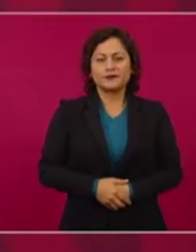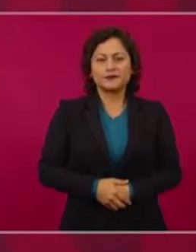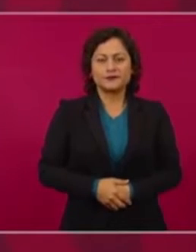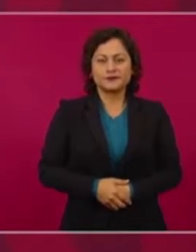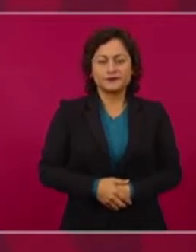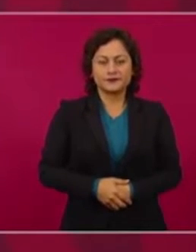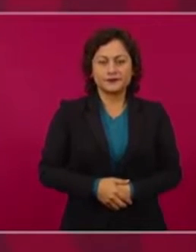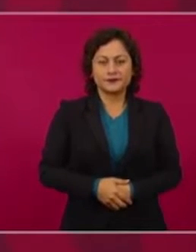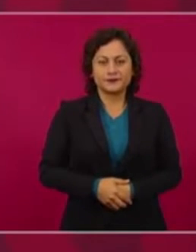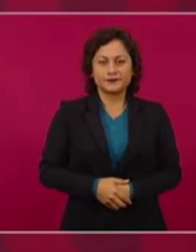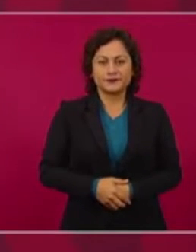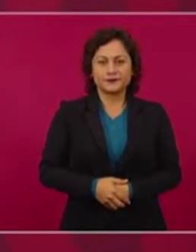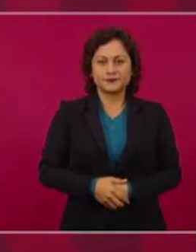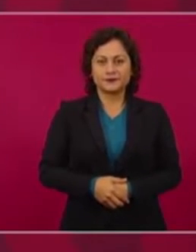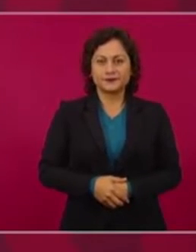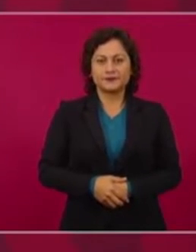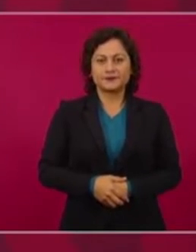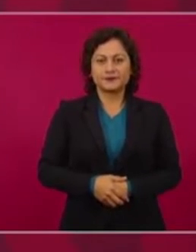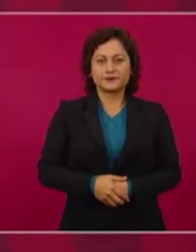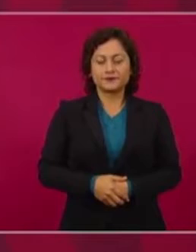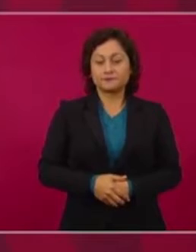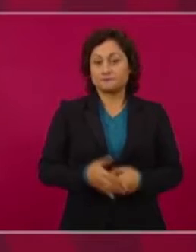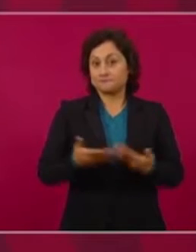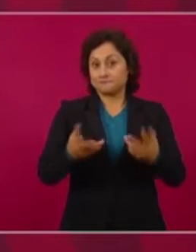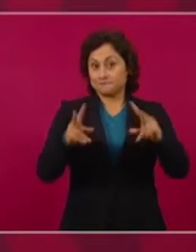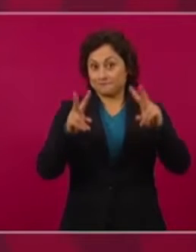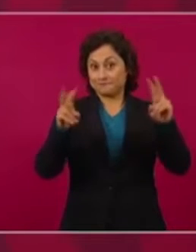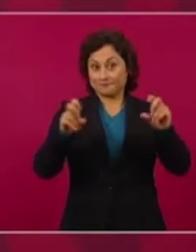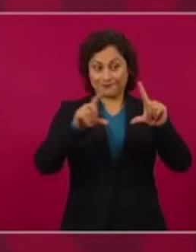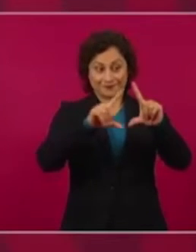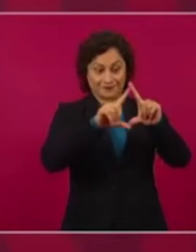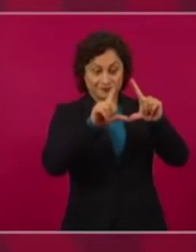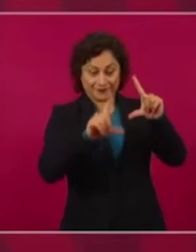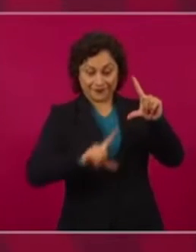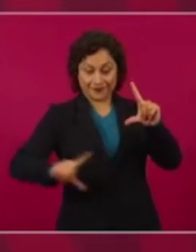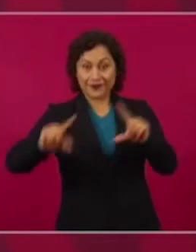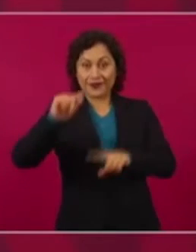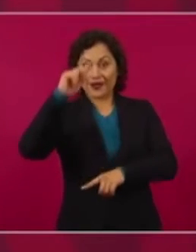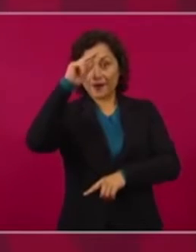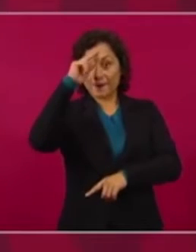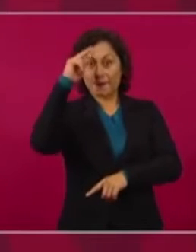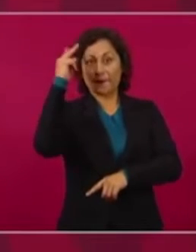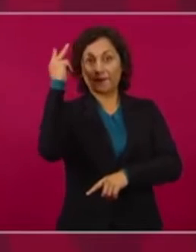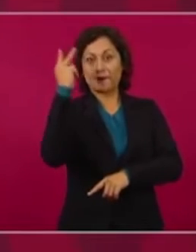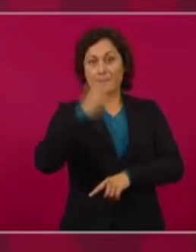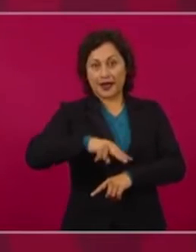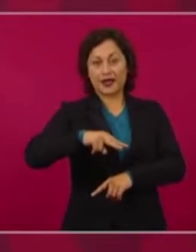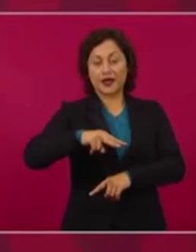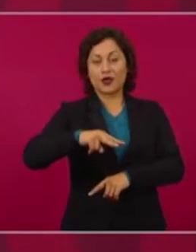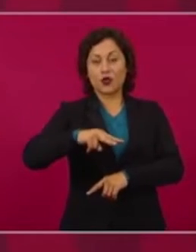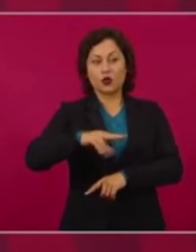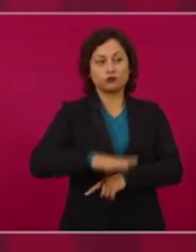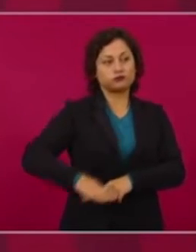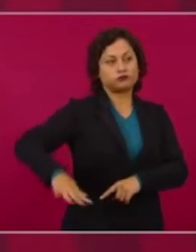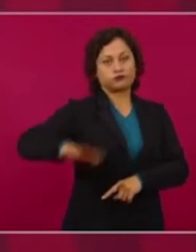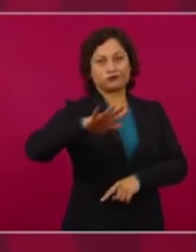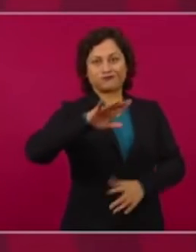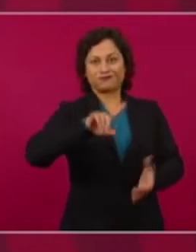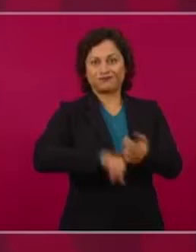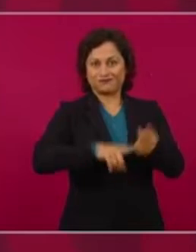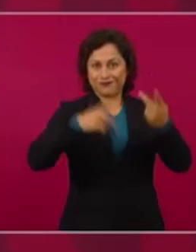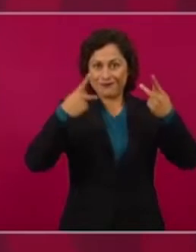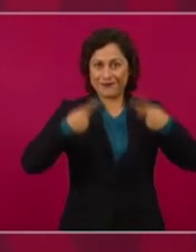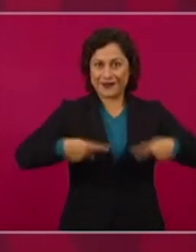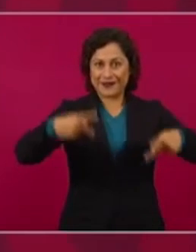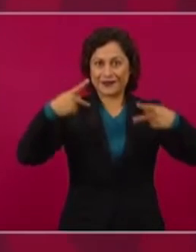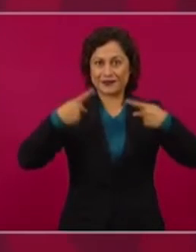para que México sea dueño, el pueblo de México sea el dueño